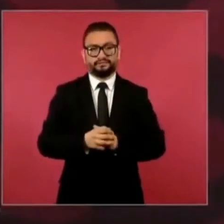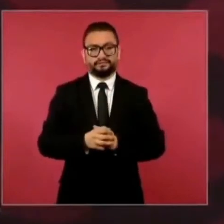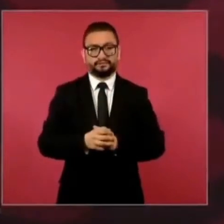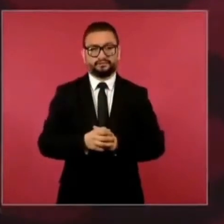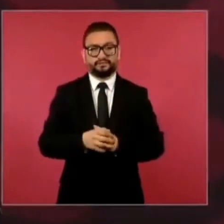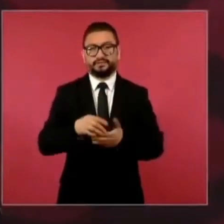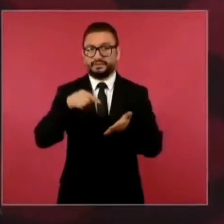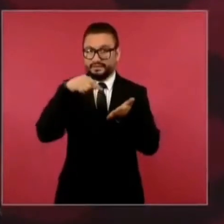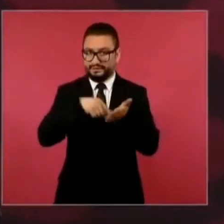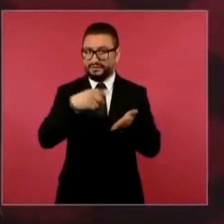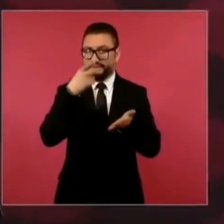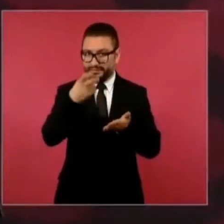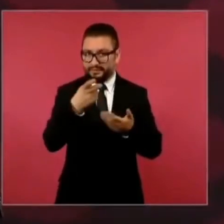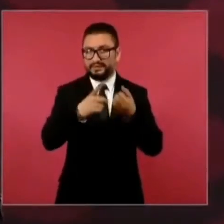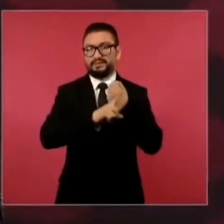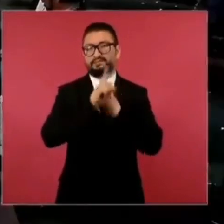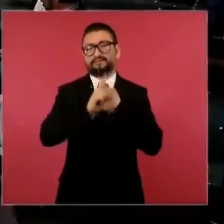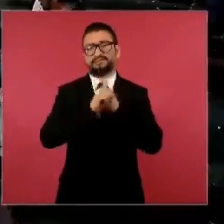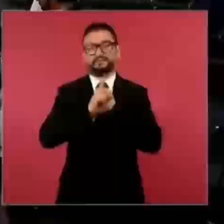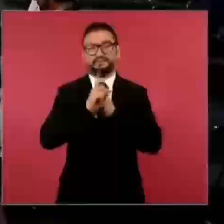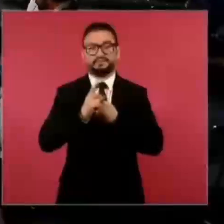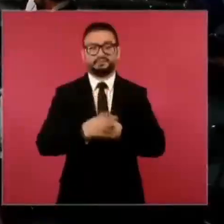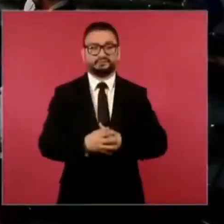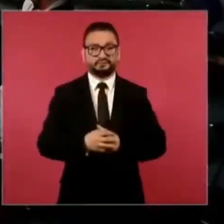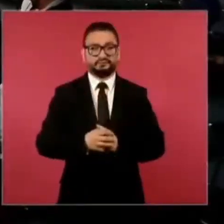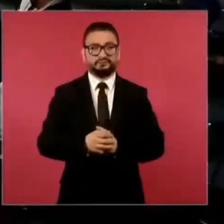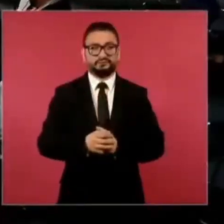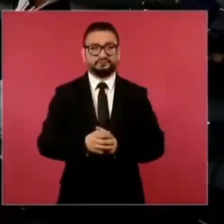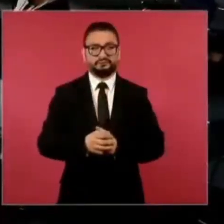Ahí es donde empezó el problema,